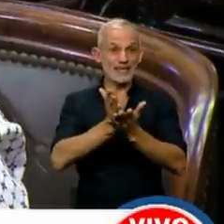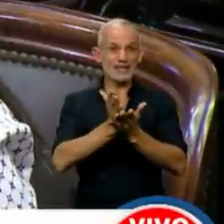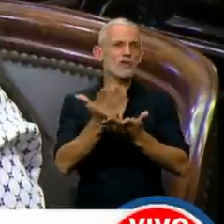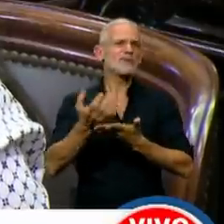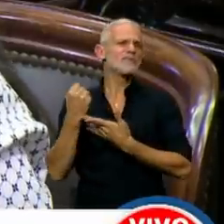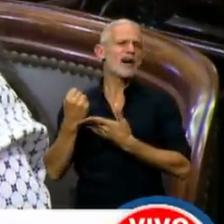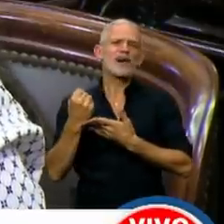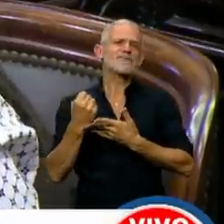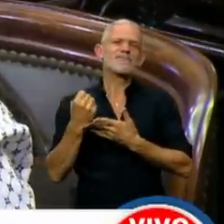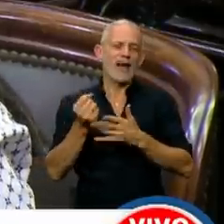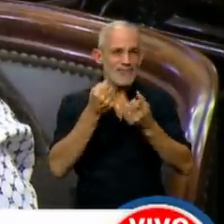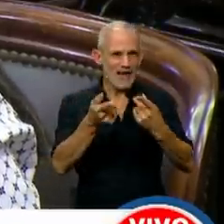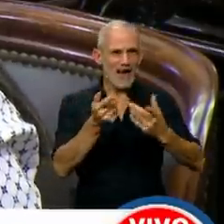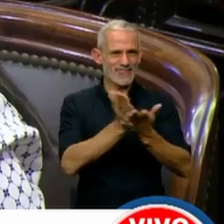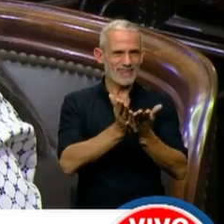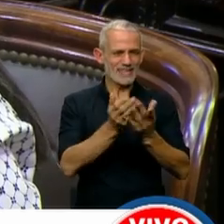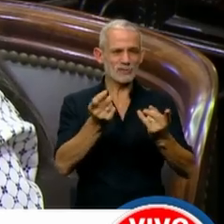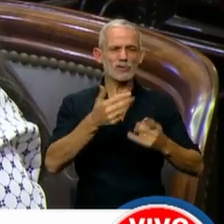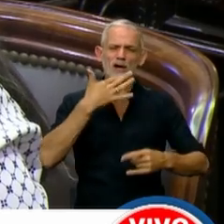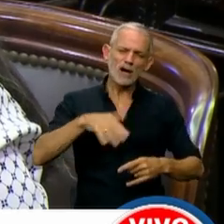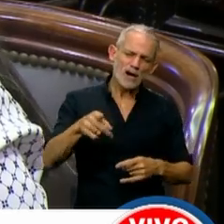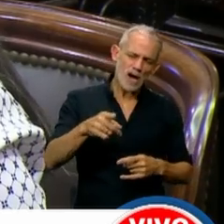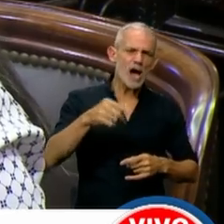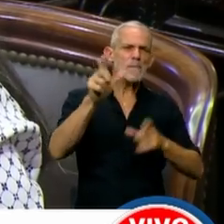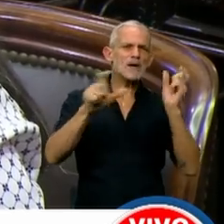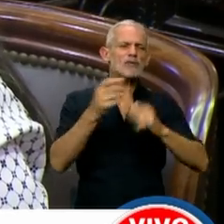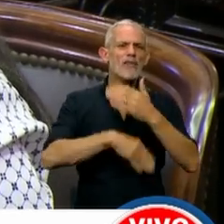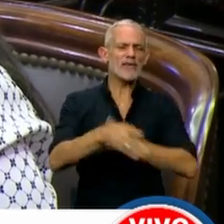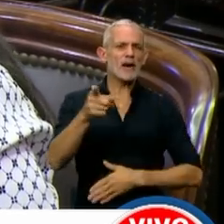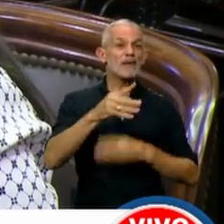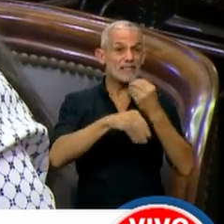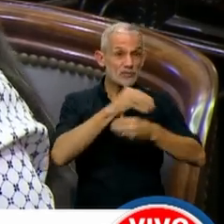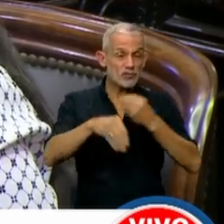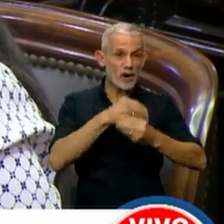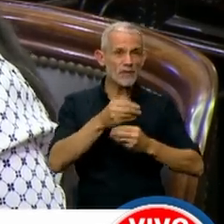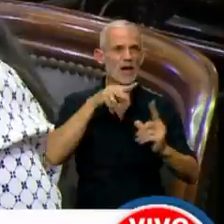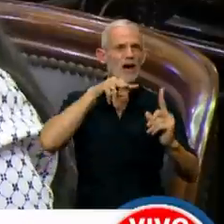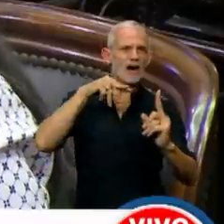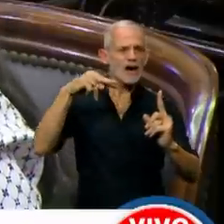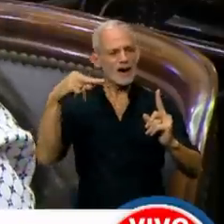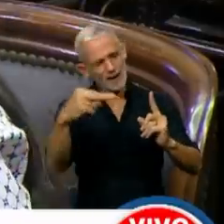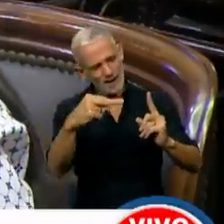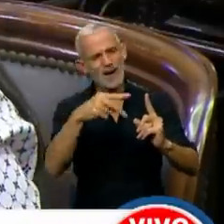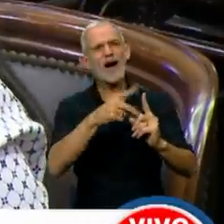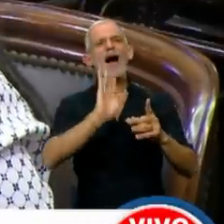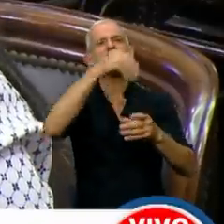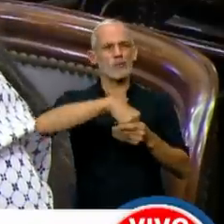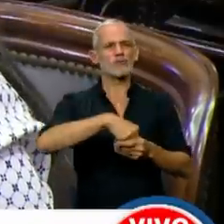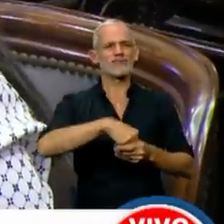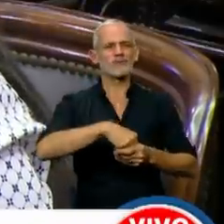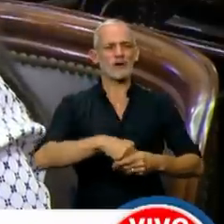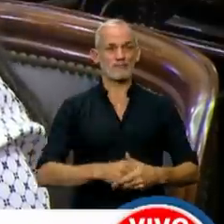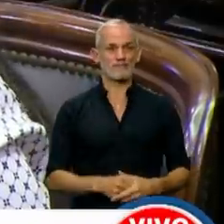no quitando los que entiende a la persona con discapacidad y su familia desde una visión inclusiva